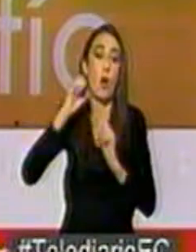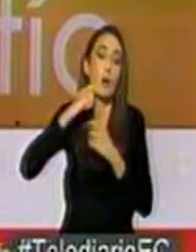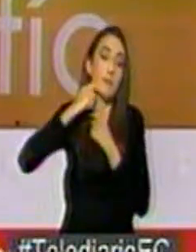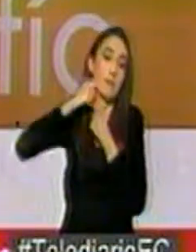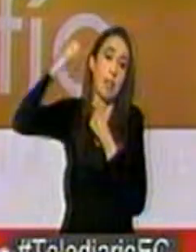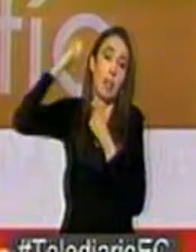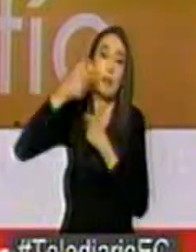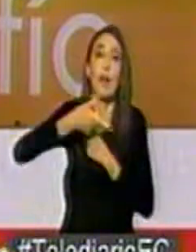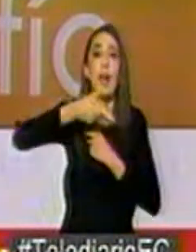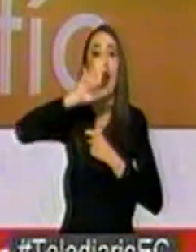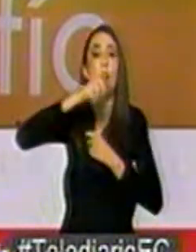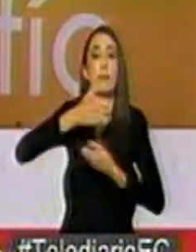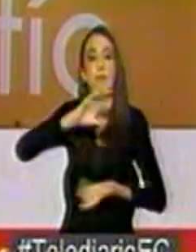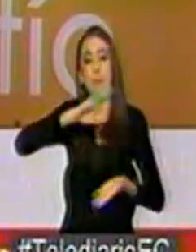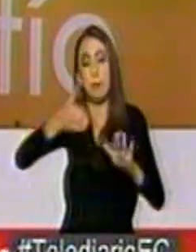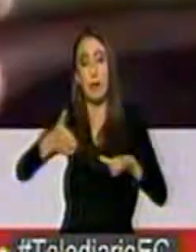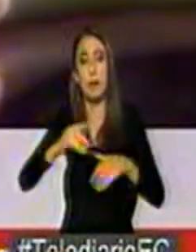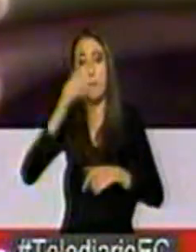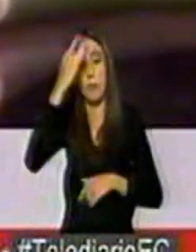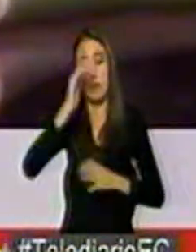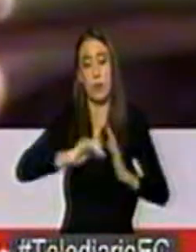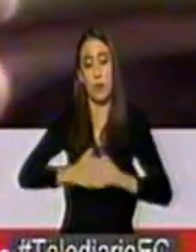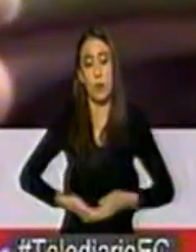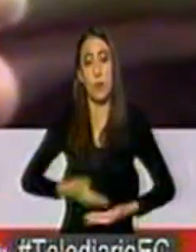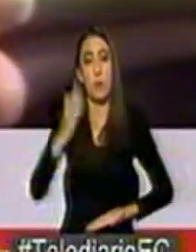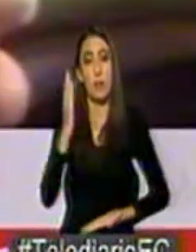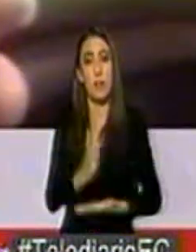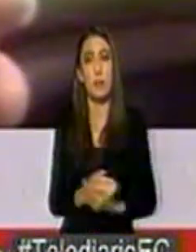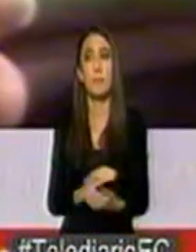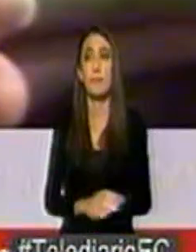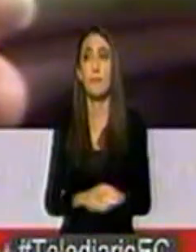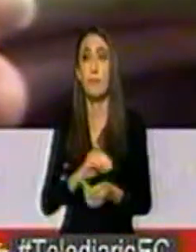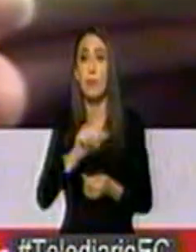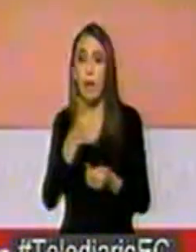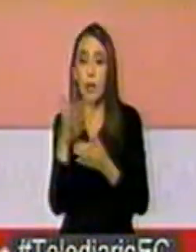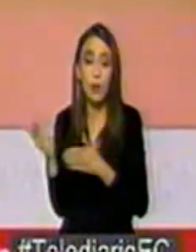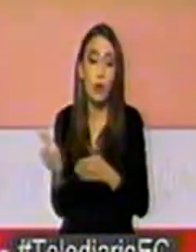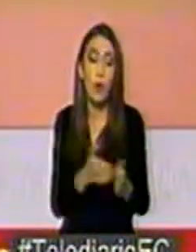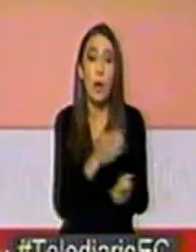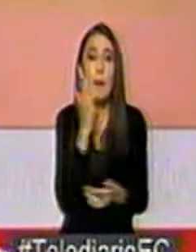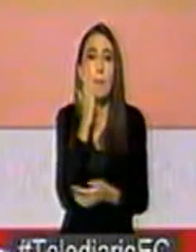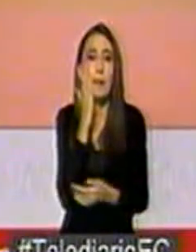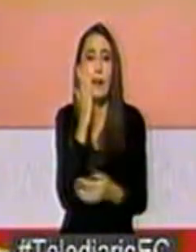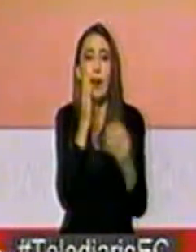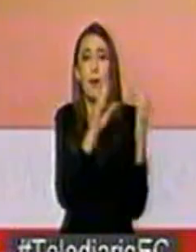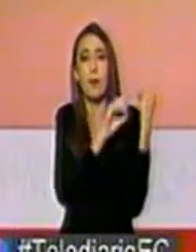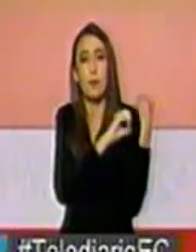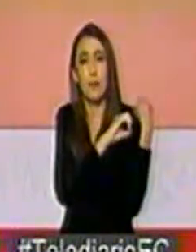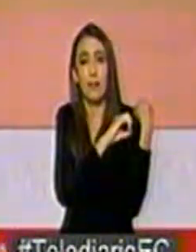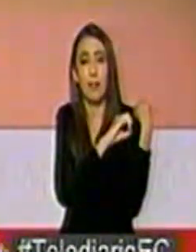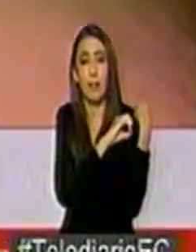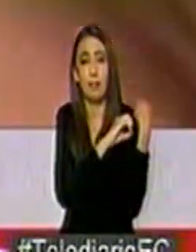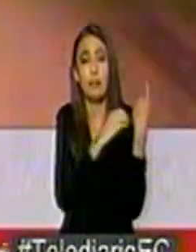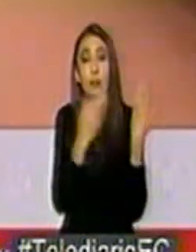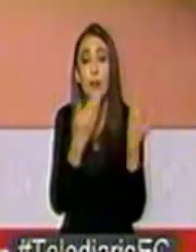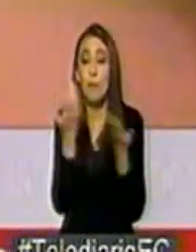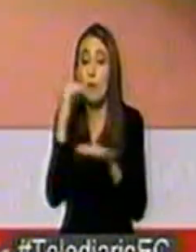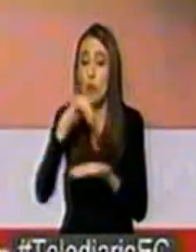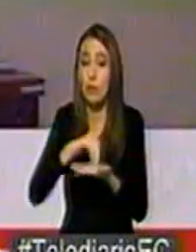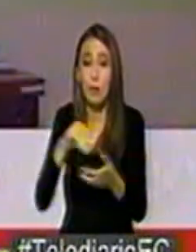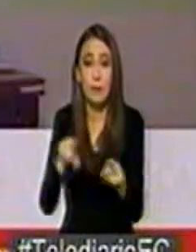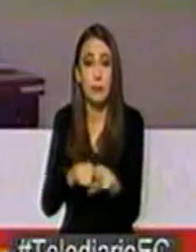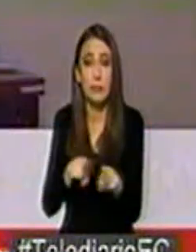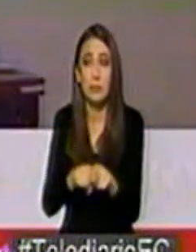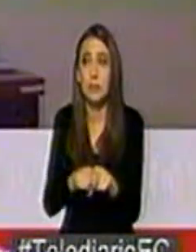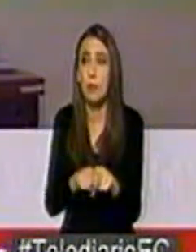por para no continuar con el embarazo en otro escenario tienen una maternidad forzada lo que significa revictimizar las